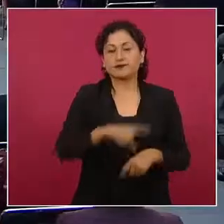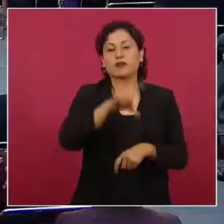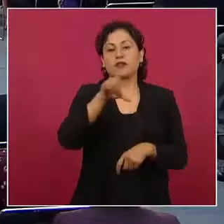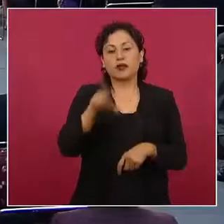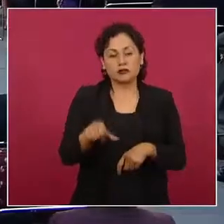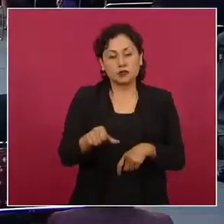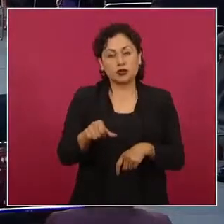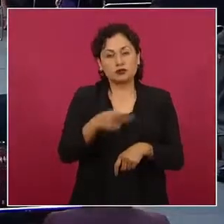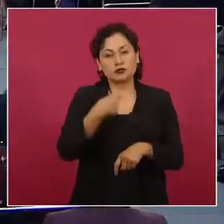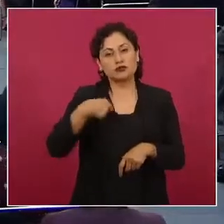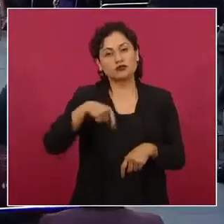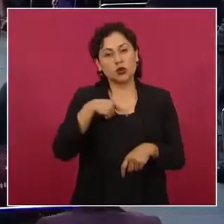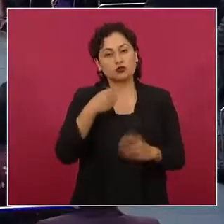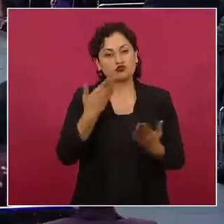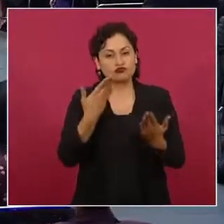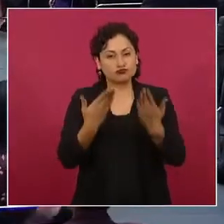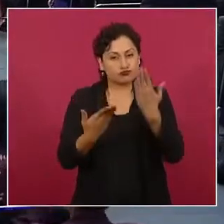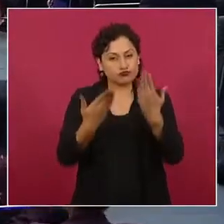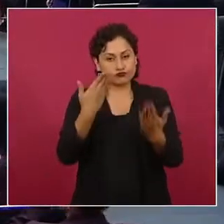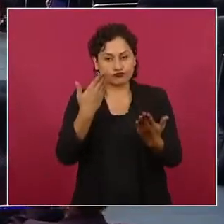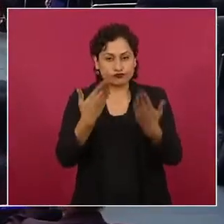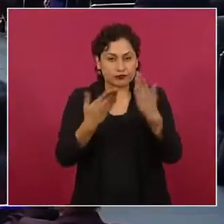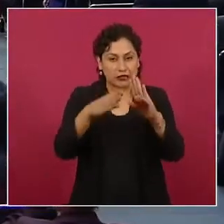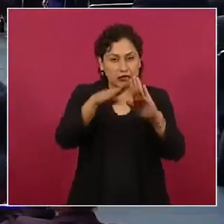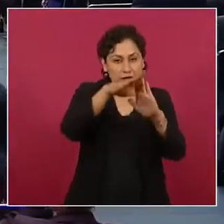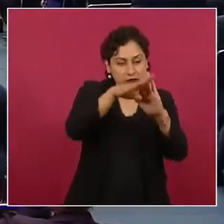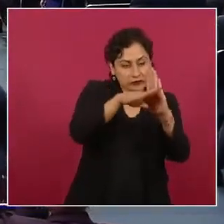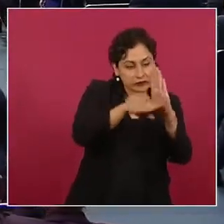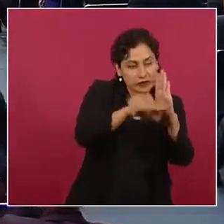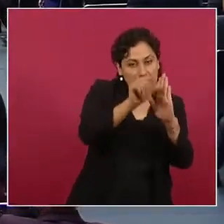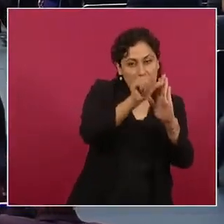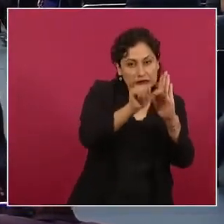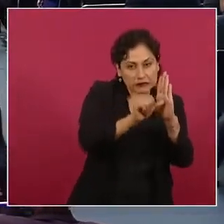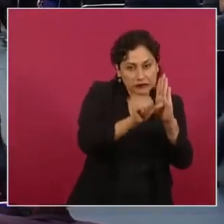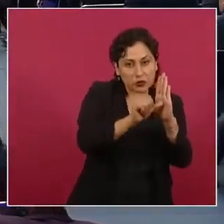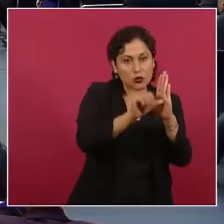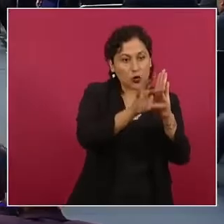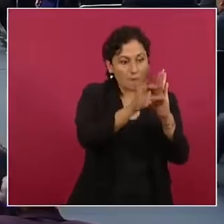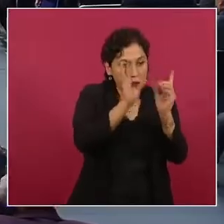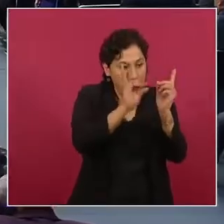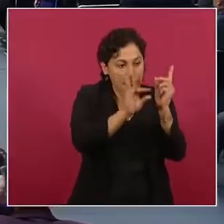analizando artículo por artículo. Ustedes son